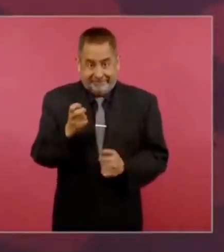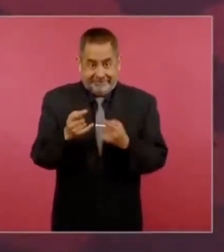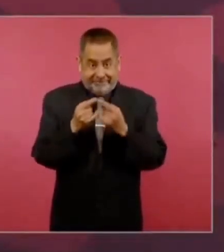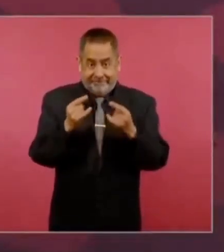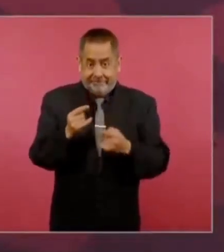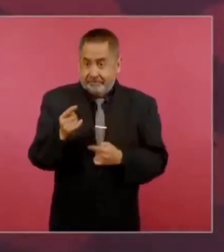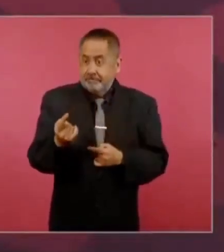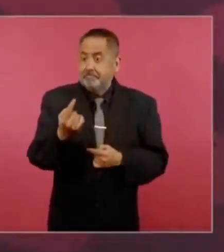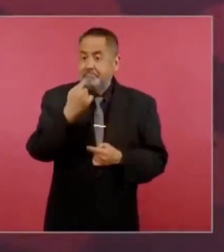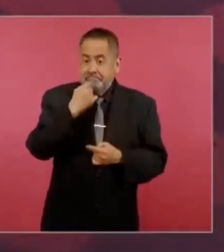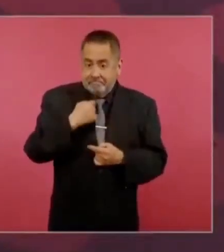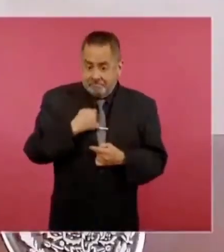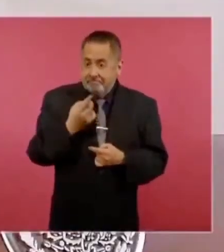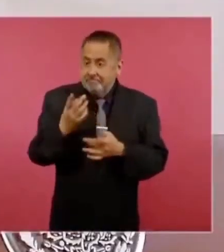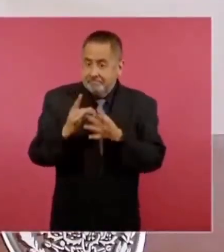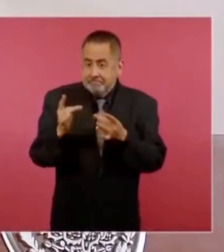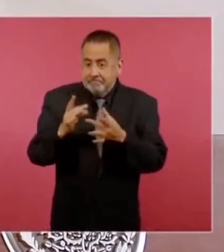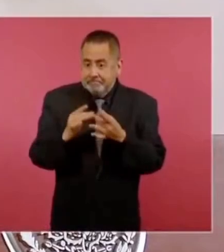plantea